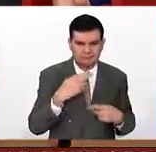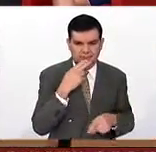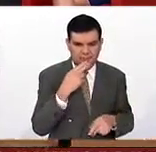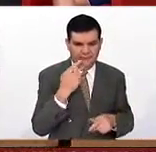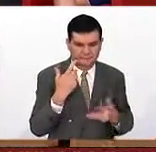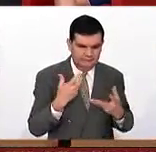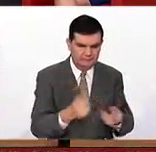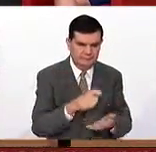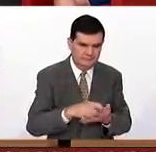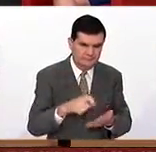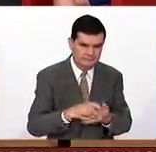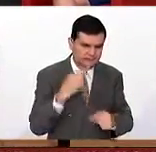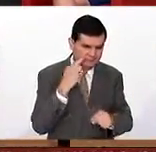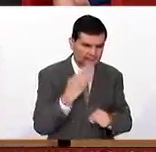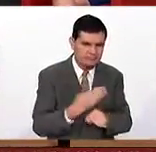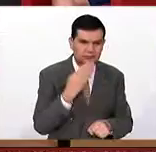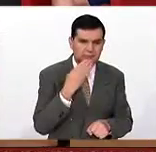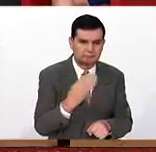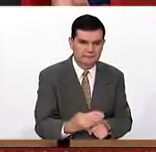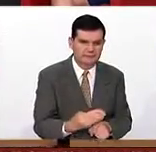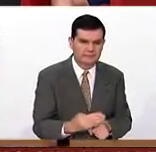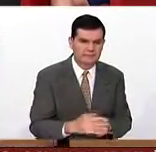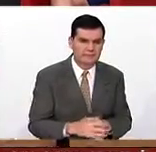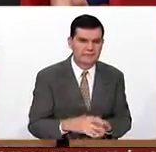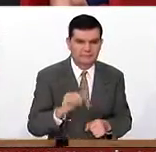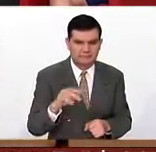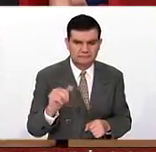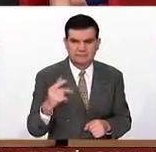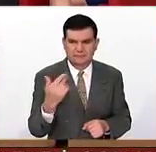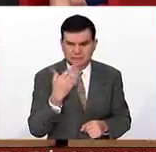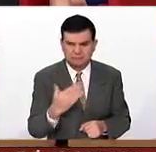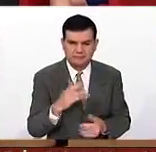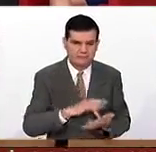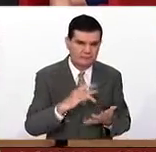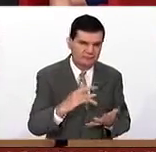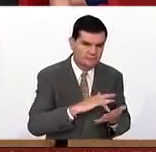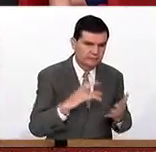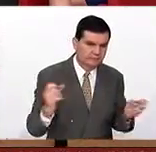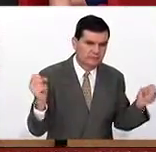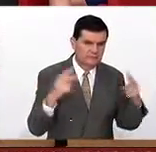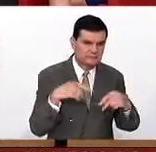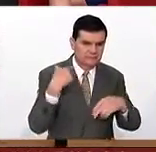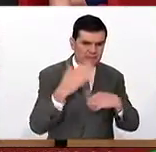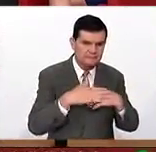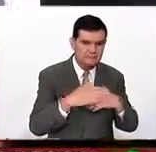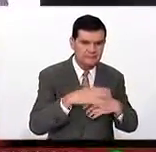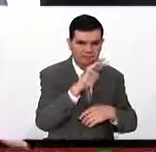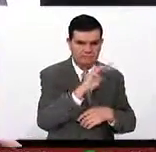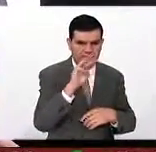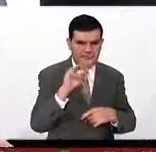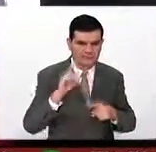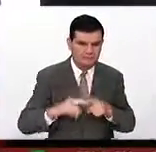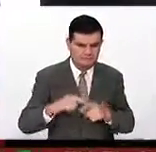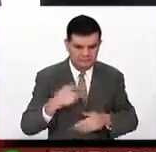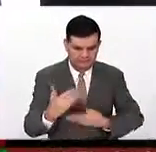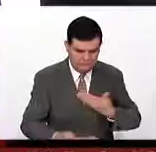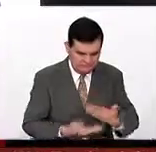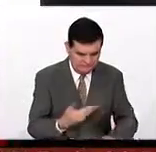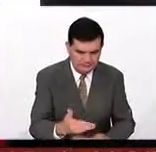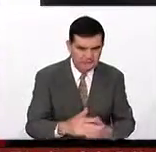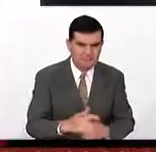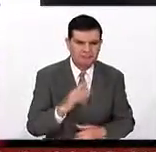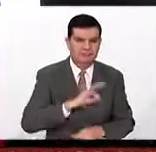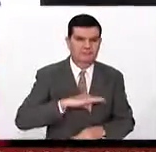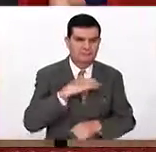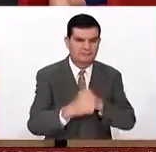bien su dinero que consuma responsablemente ana cristina omar muchas gracias y los esperamos en nuestros medios digitales estamos para servirles y